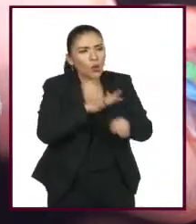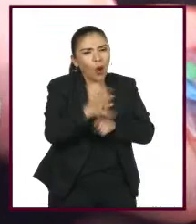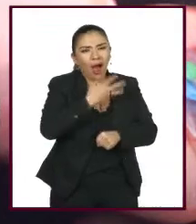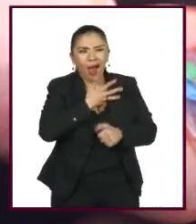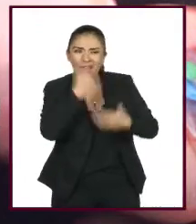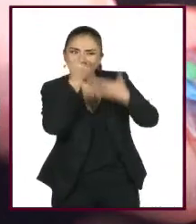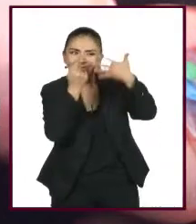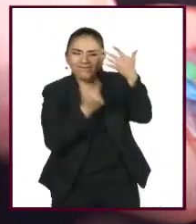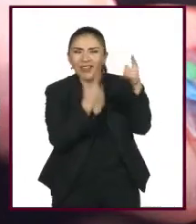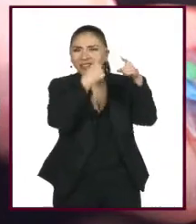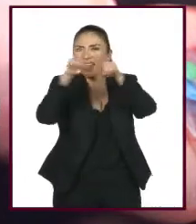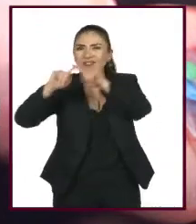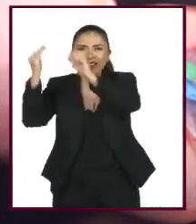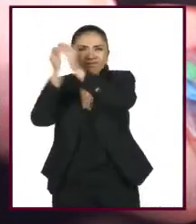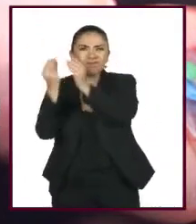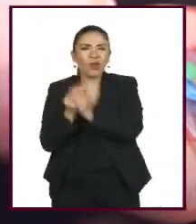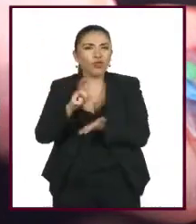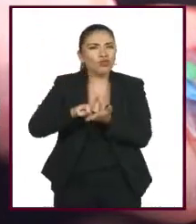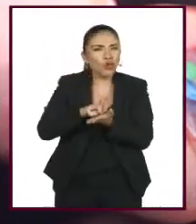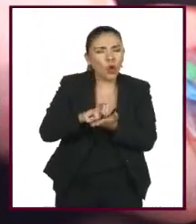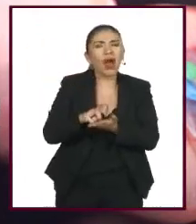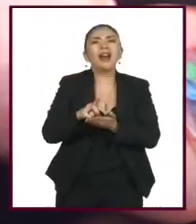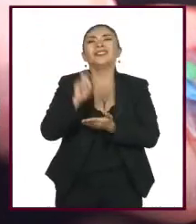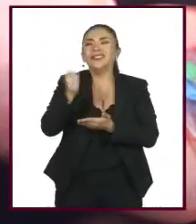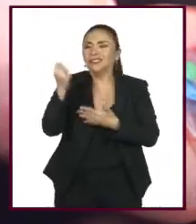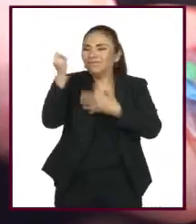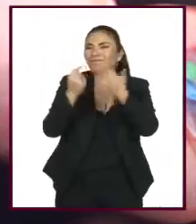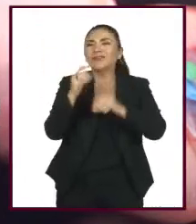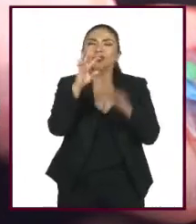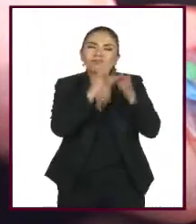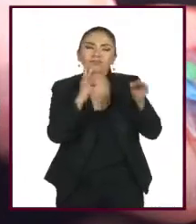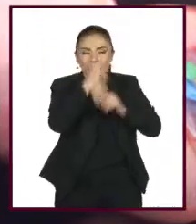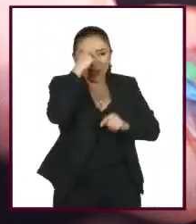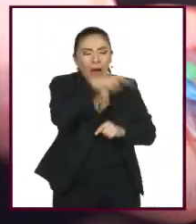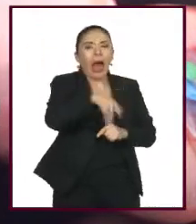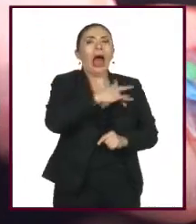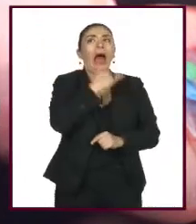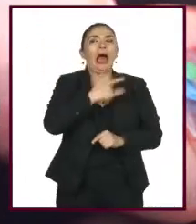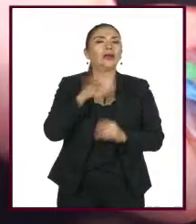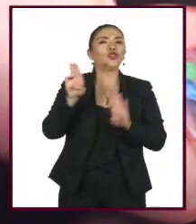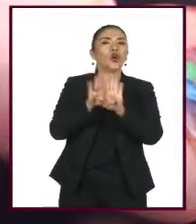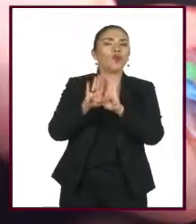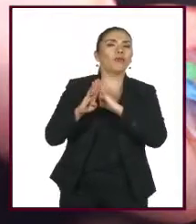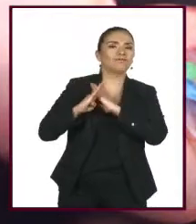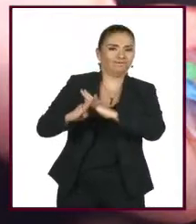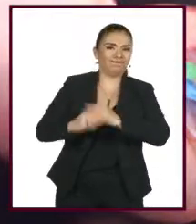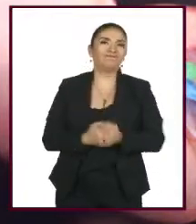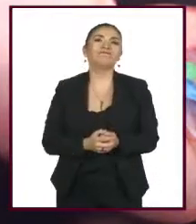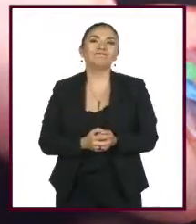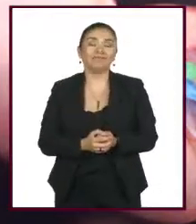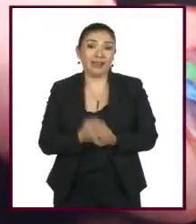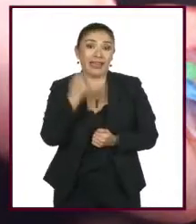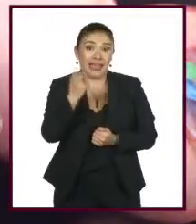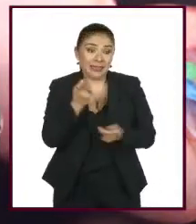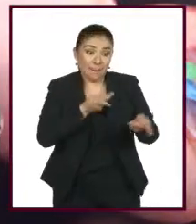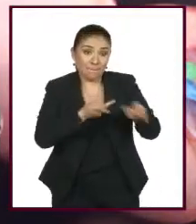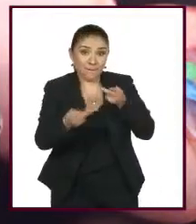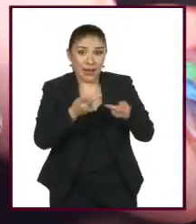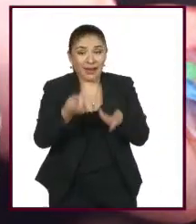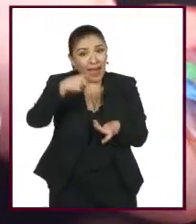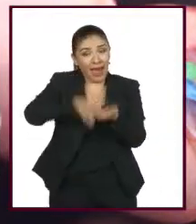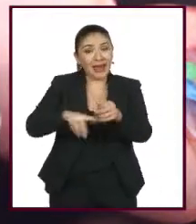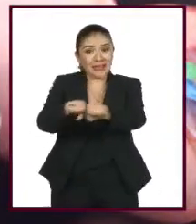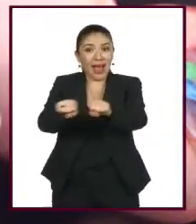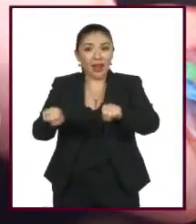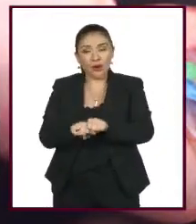que existen, así como sus efectos, para poder así prevenir su consumo. Y para ello, y como parte de la estrategia en el